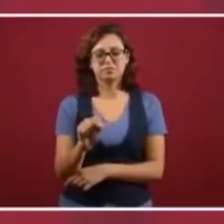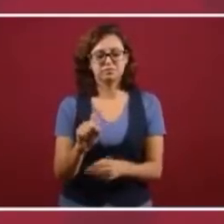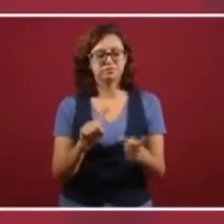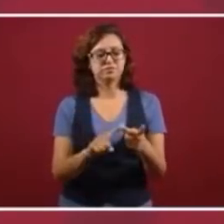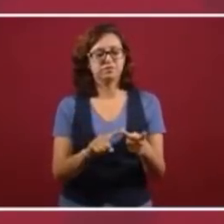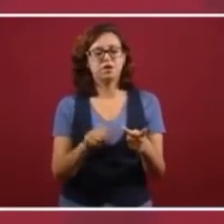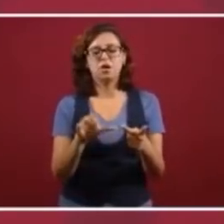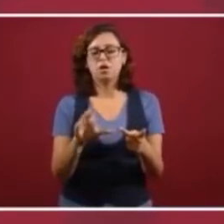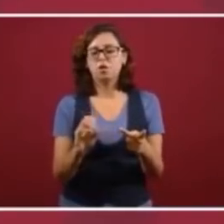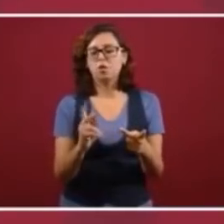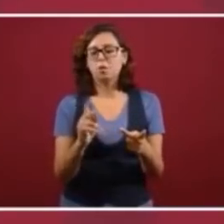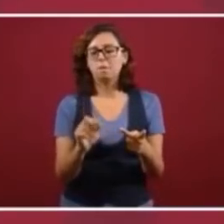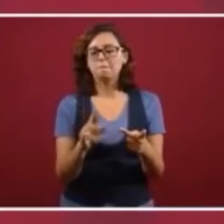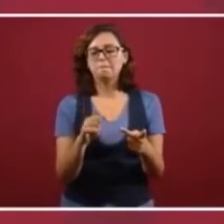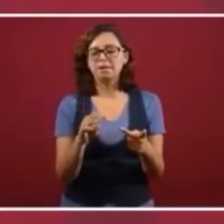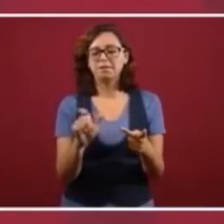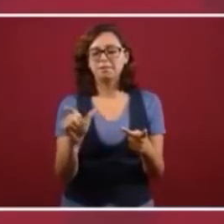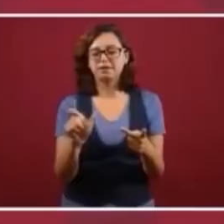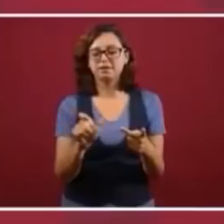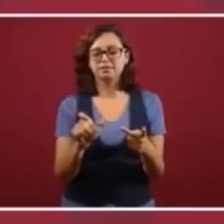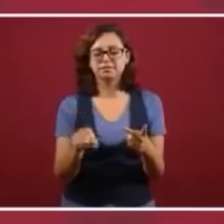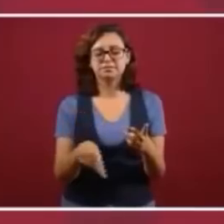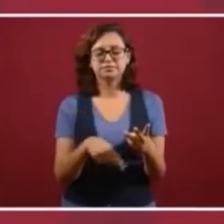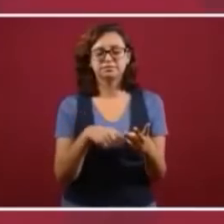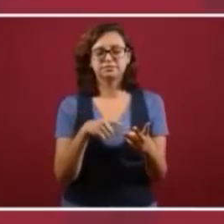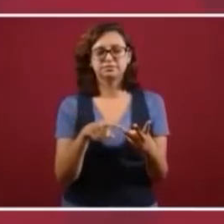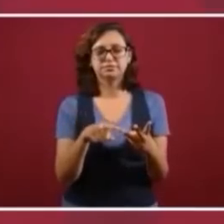Coparmex, el